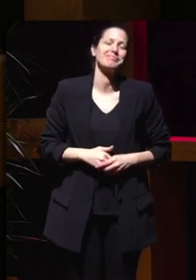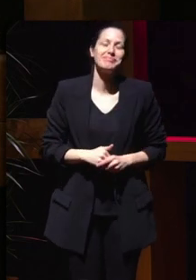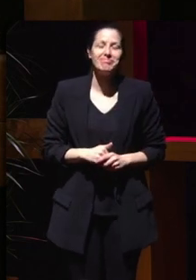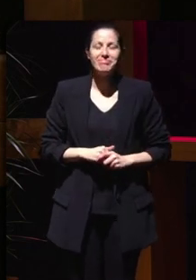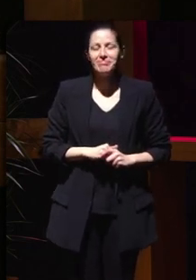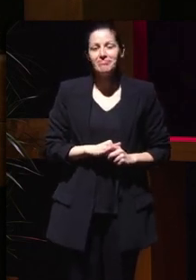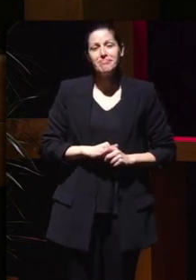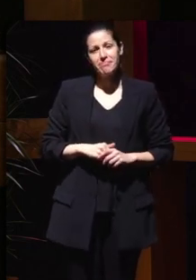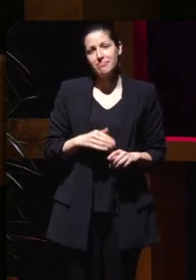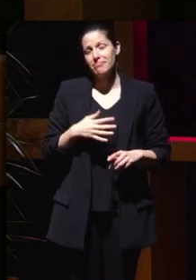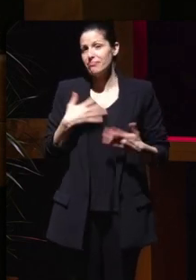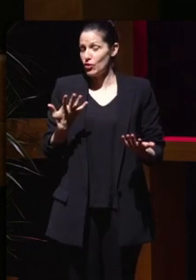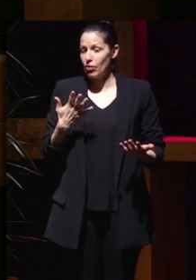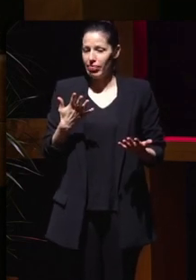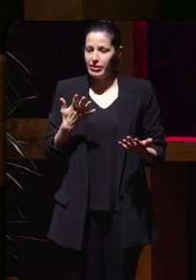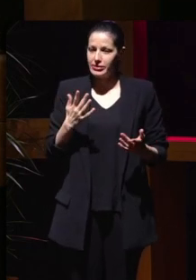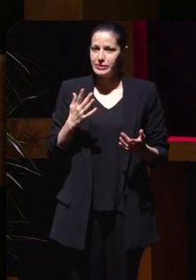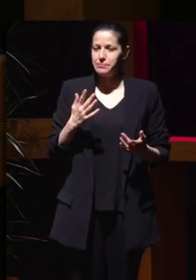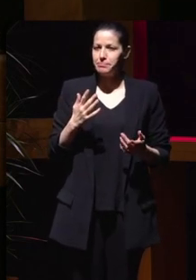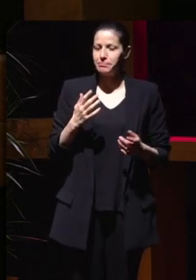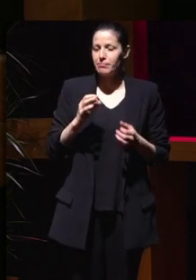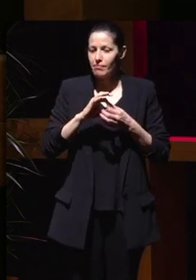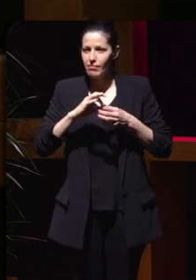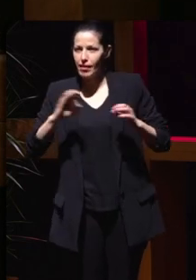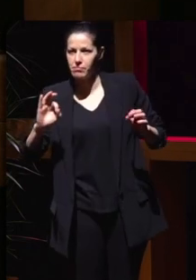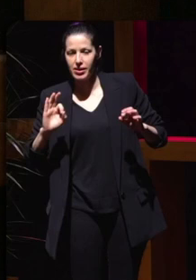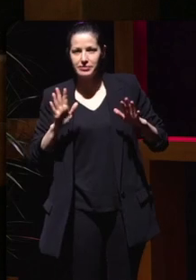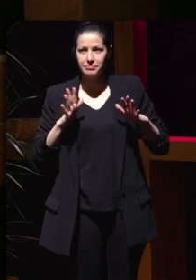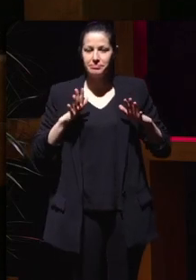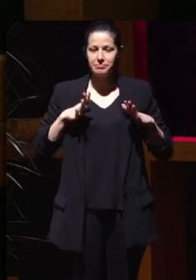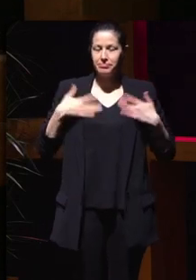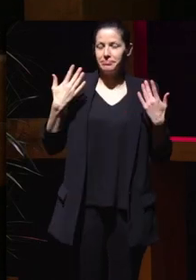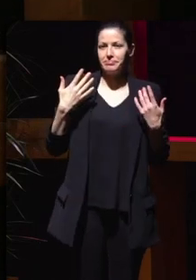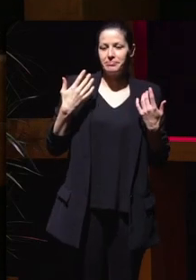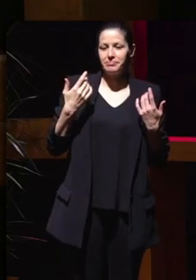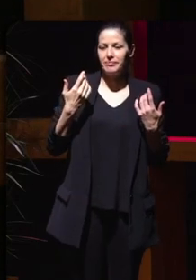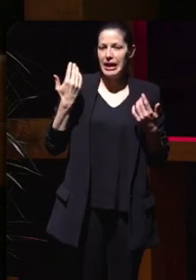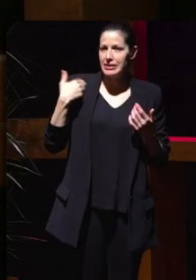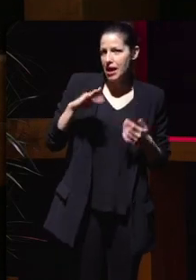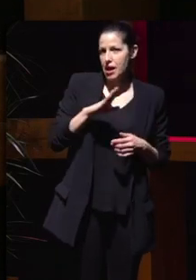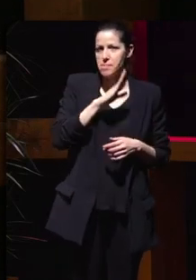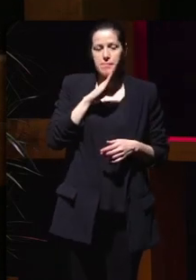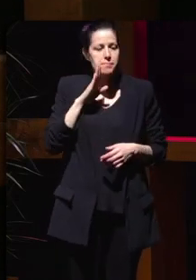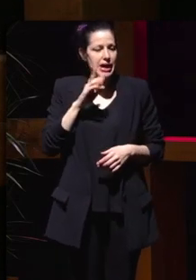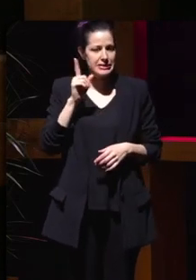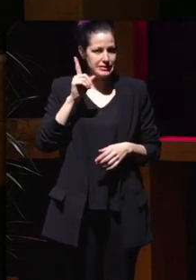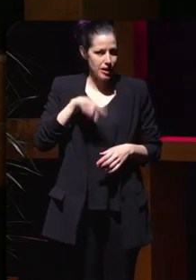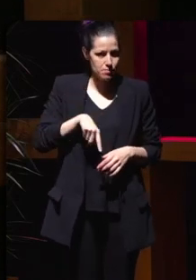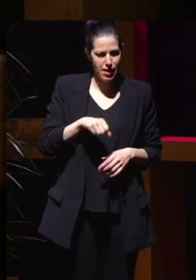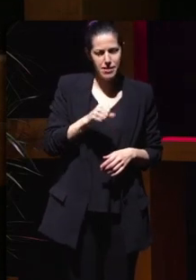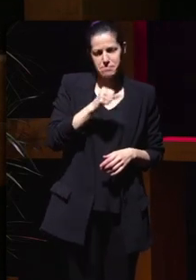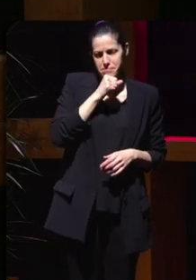aquel momento aparecieron para mí pues otras molleres que como a mí serán nice si eran bellas